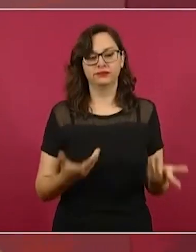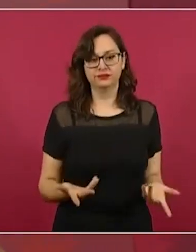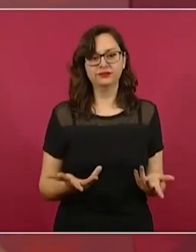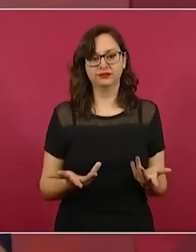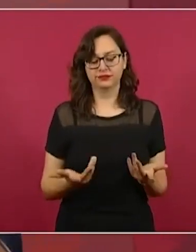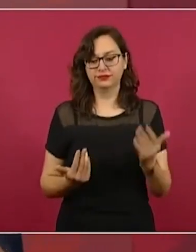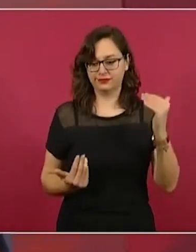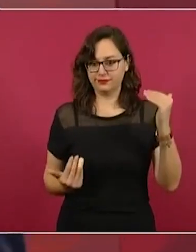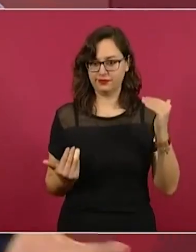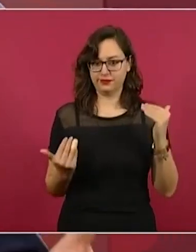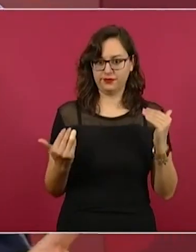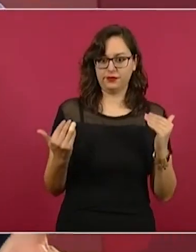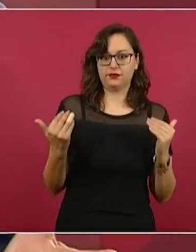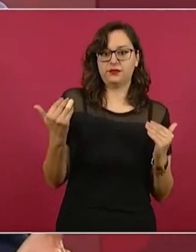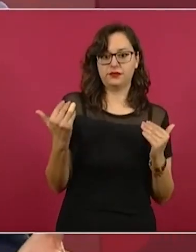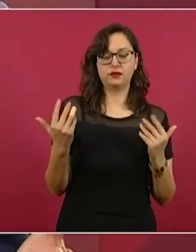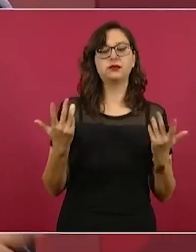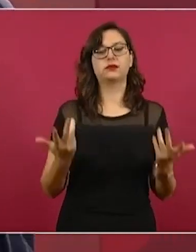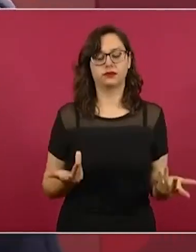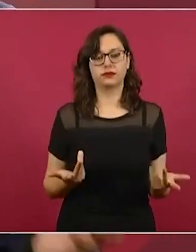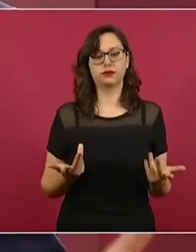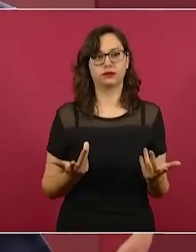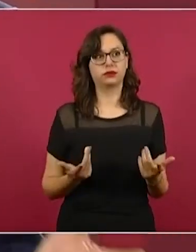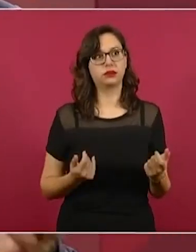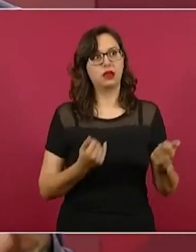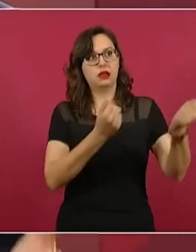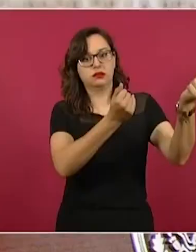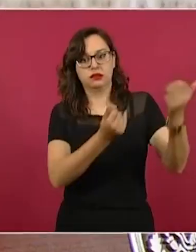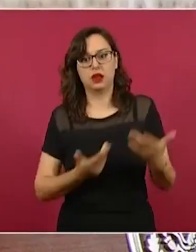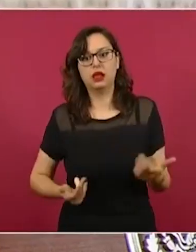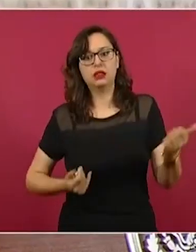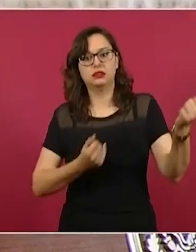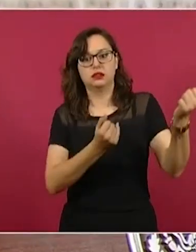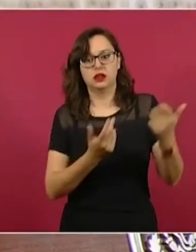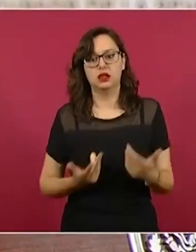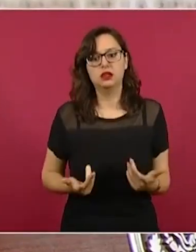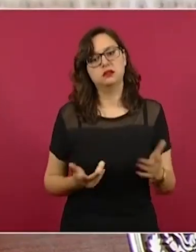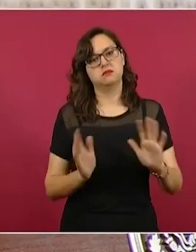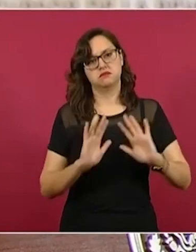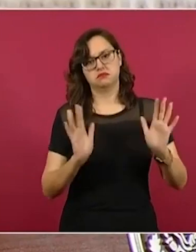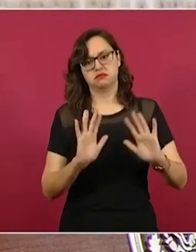situación distinta. Por eso podemos